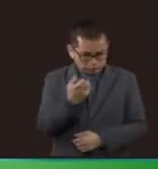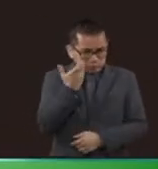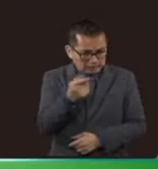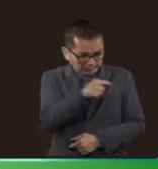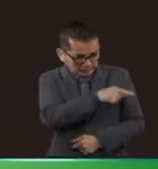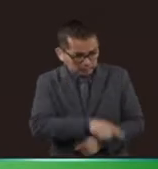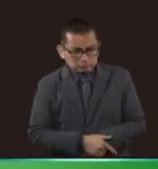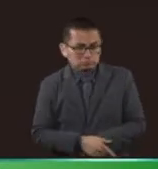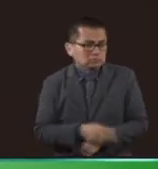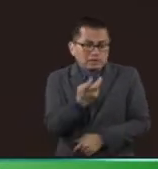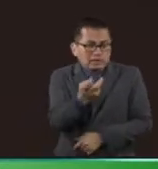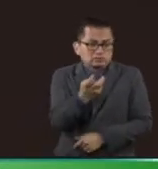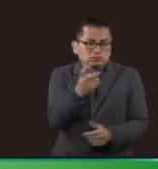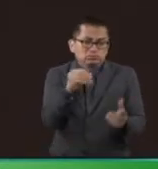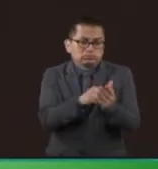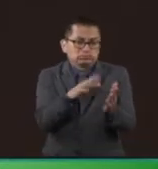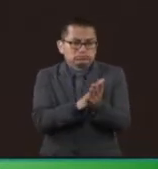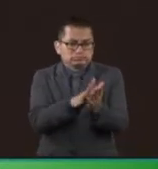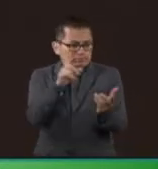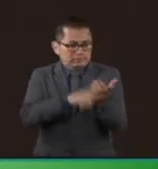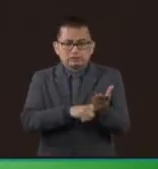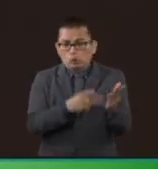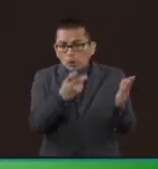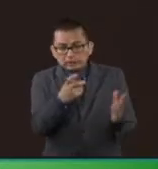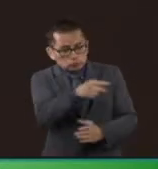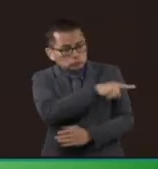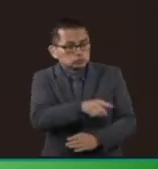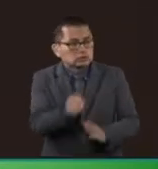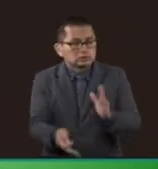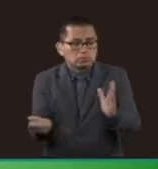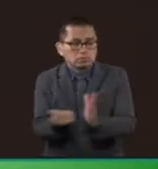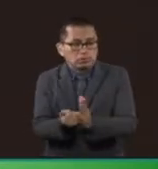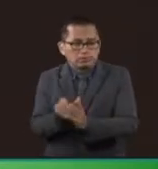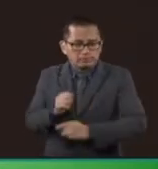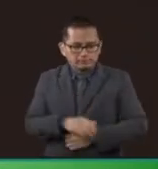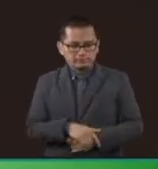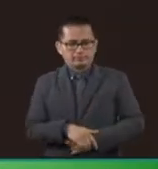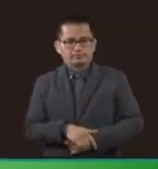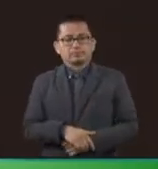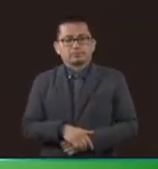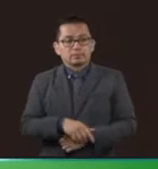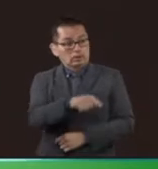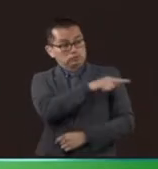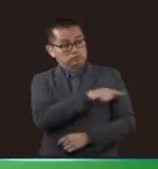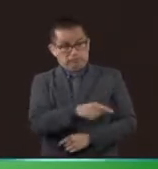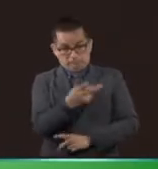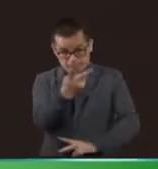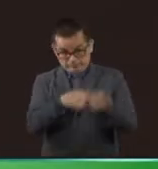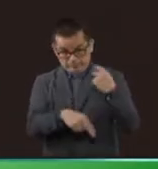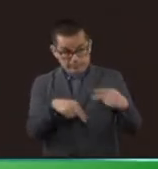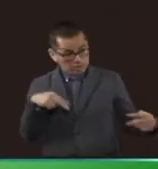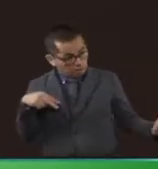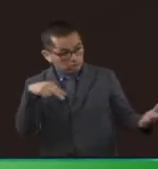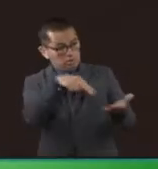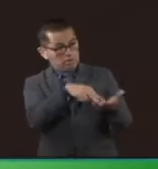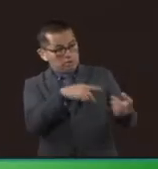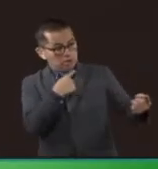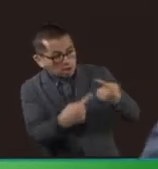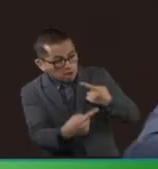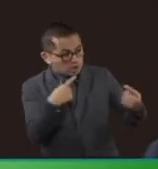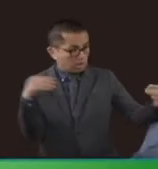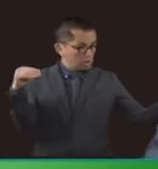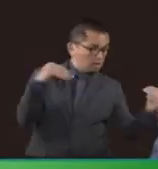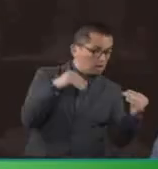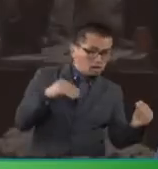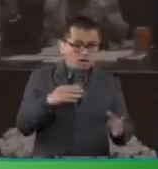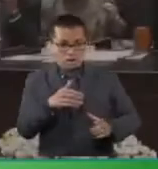aprobando aquí todos ustedes pero no ustedes no vienen hoy aquí a discutir y a escuchar les